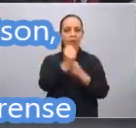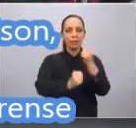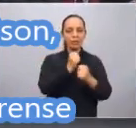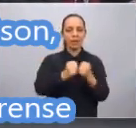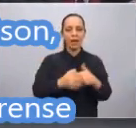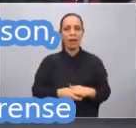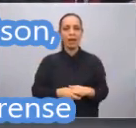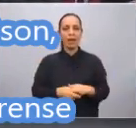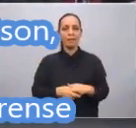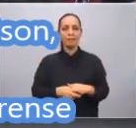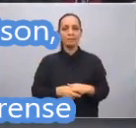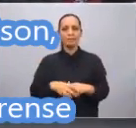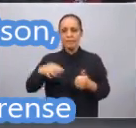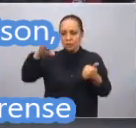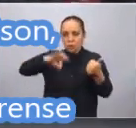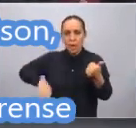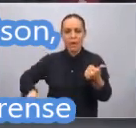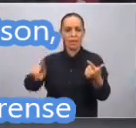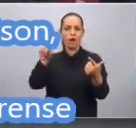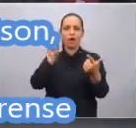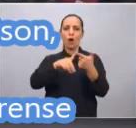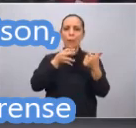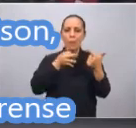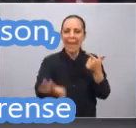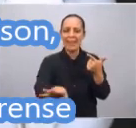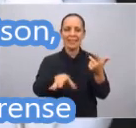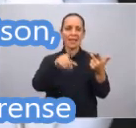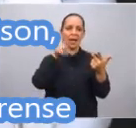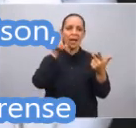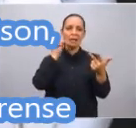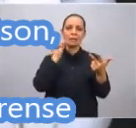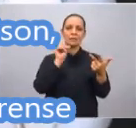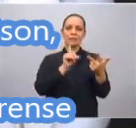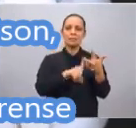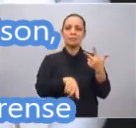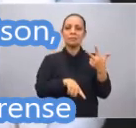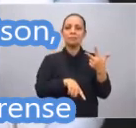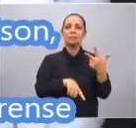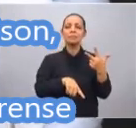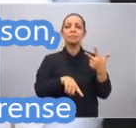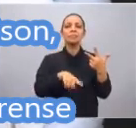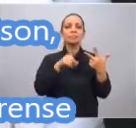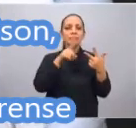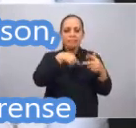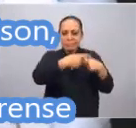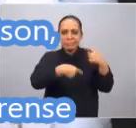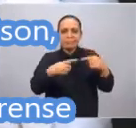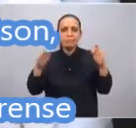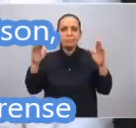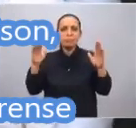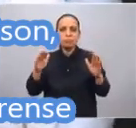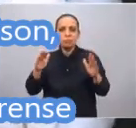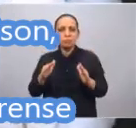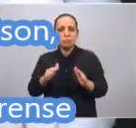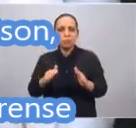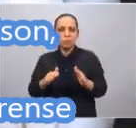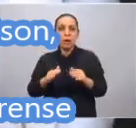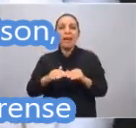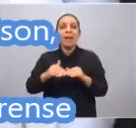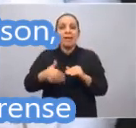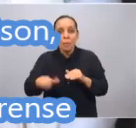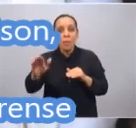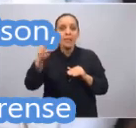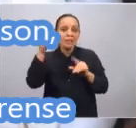Repito, caen los salarios, caen las ventas. Después de eso, empieza